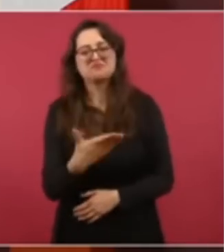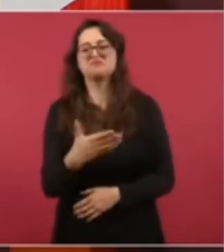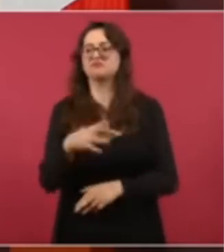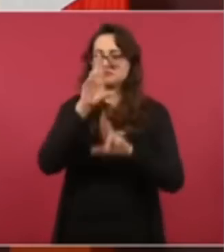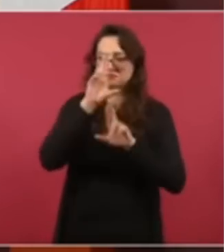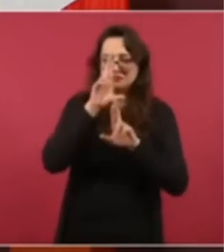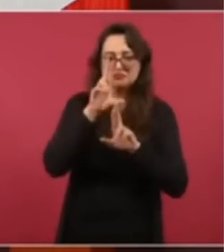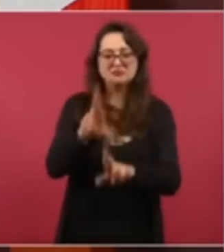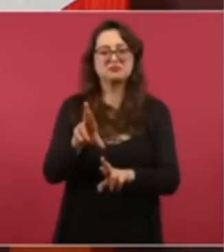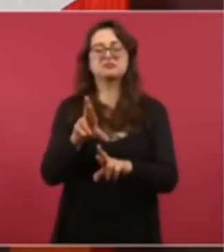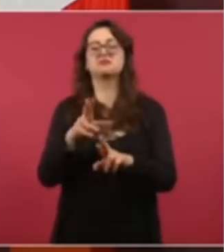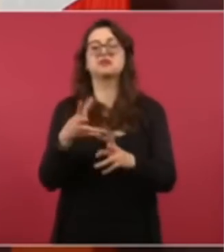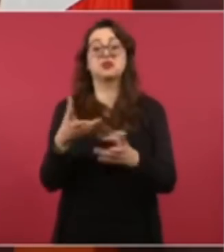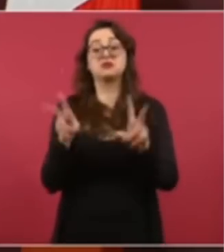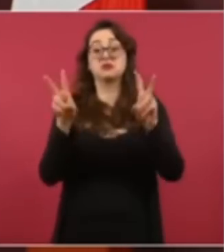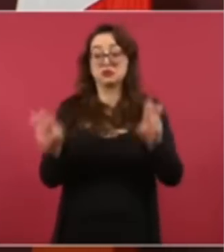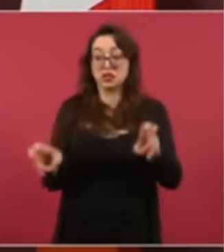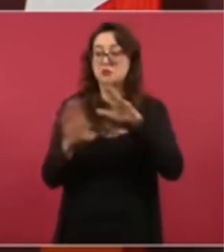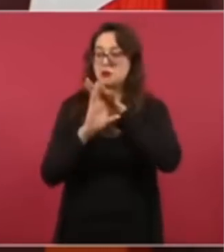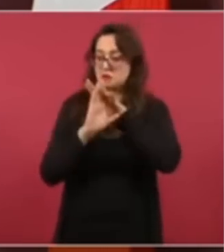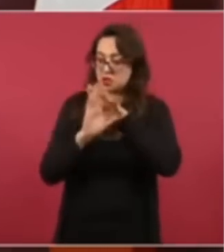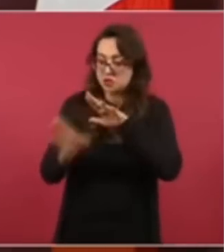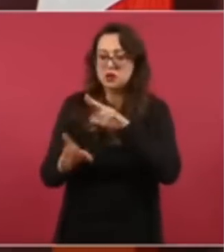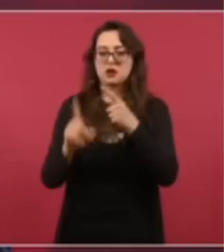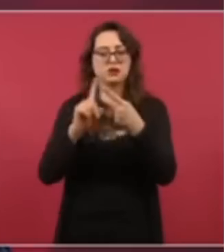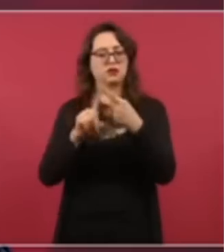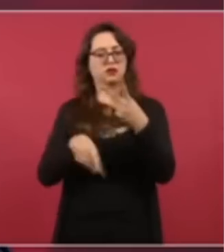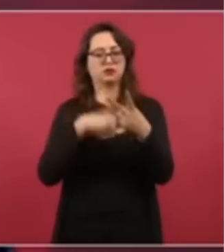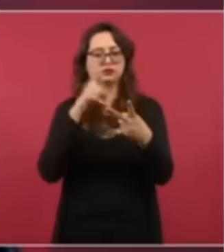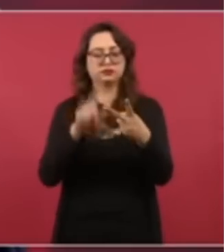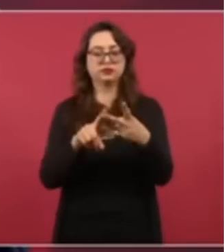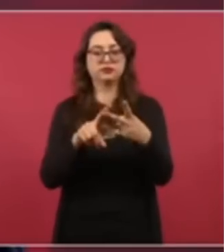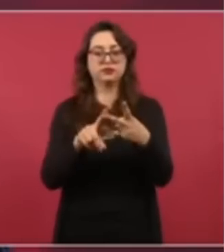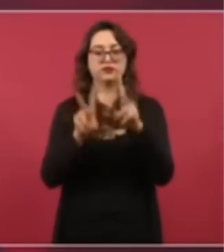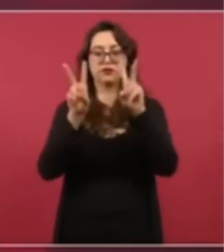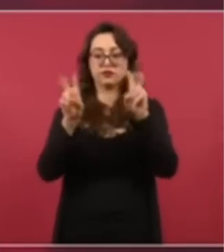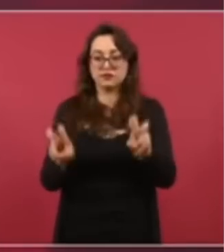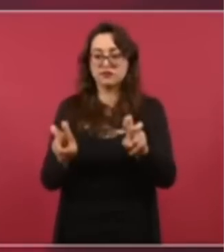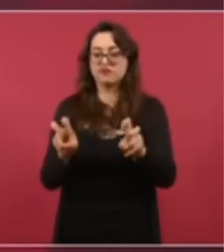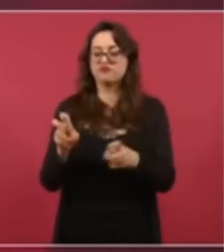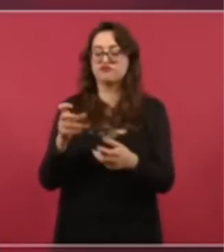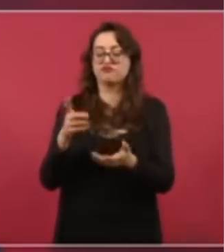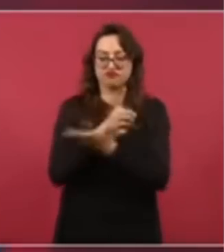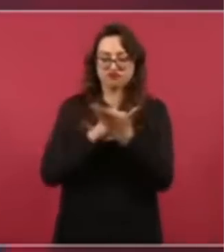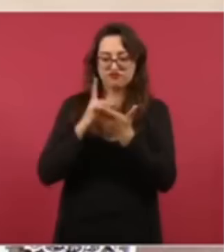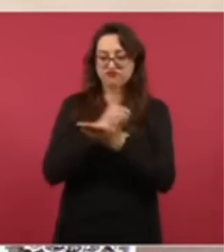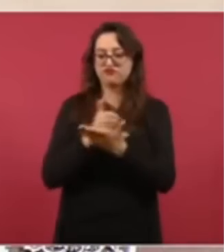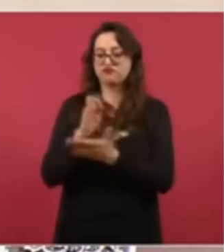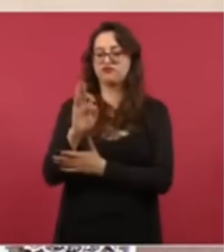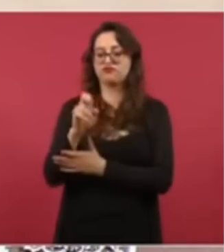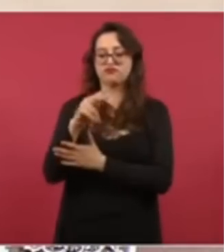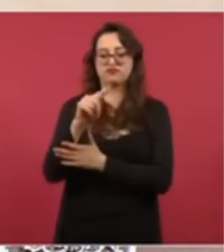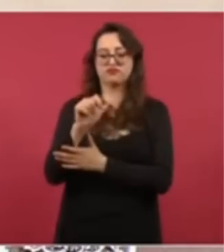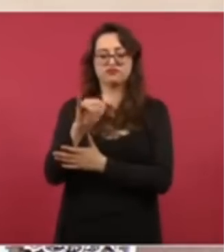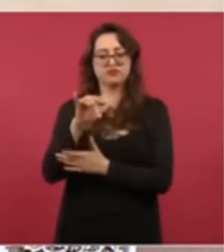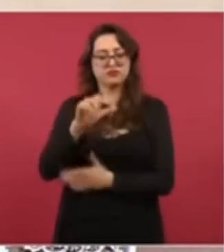en tema migratorio. En esta pandemia del fentanilo tienen todo